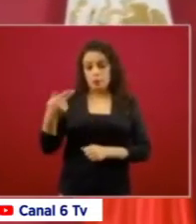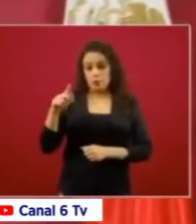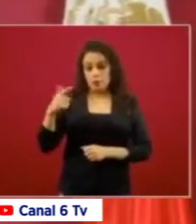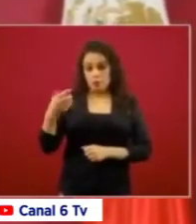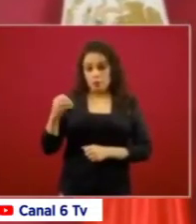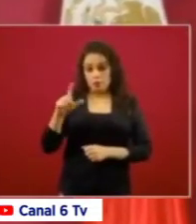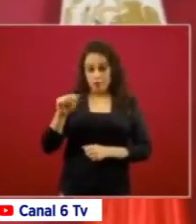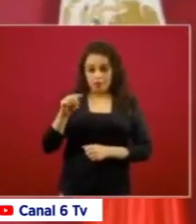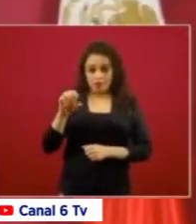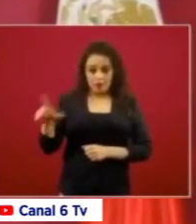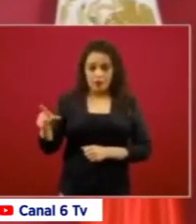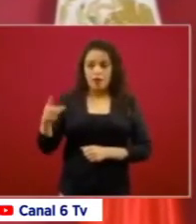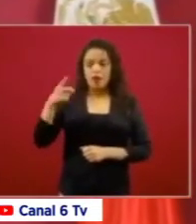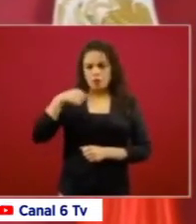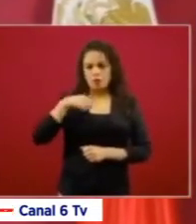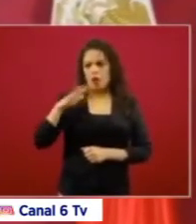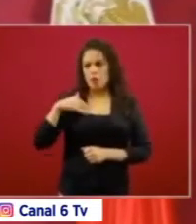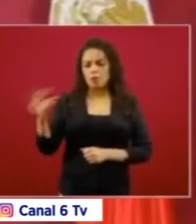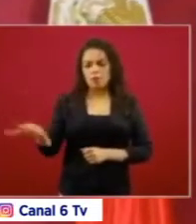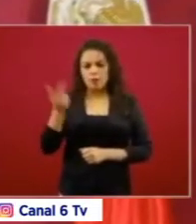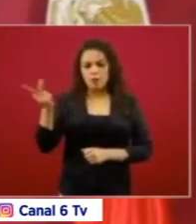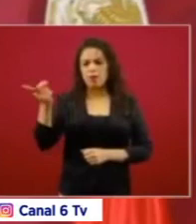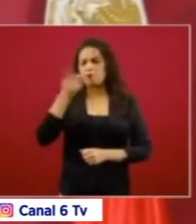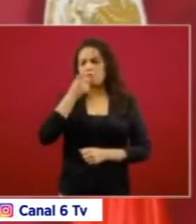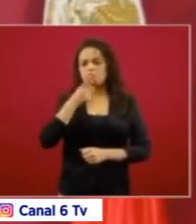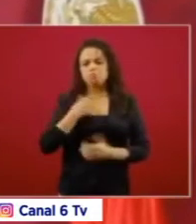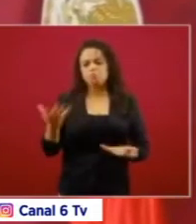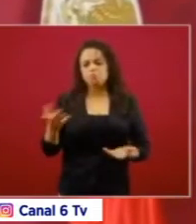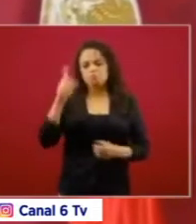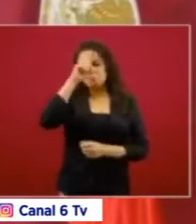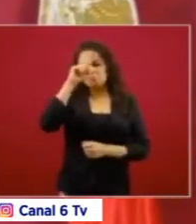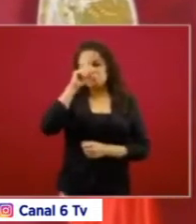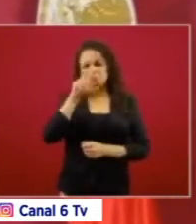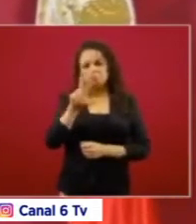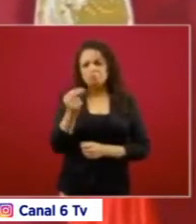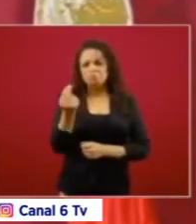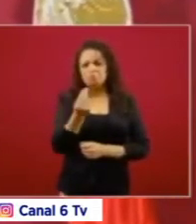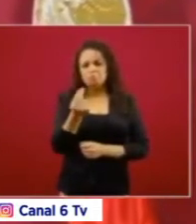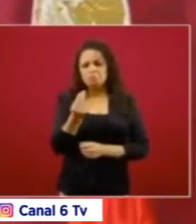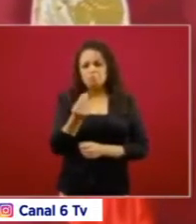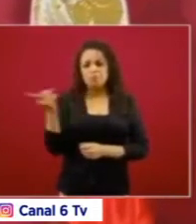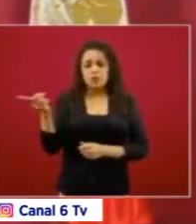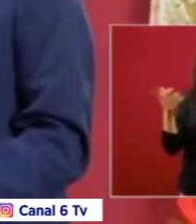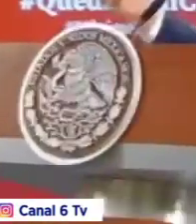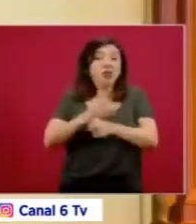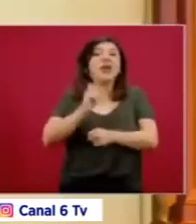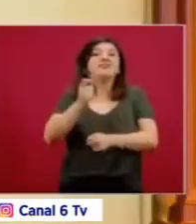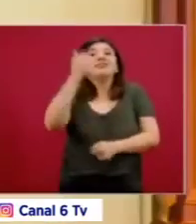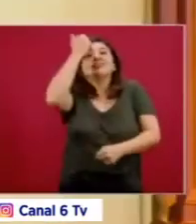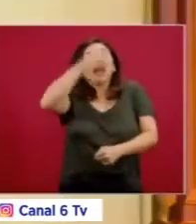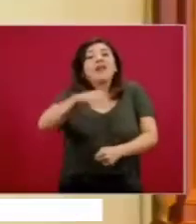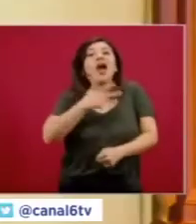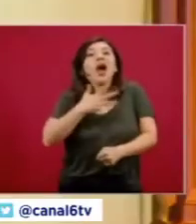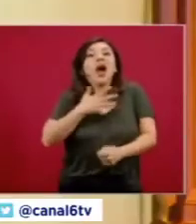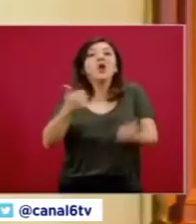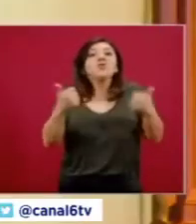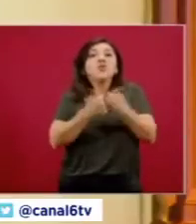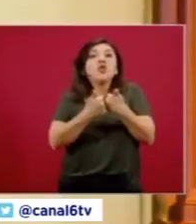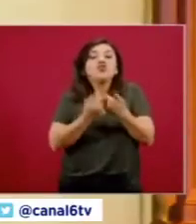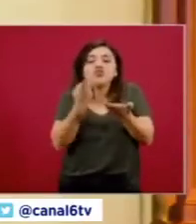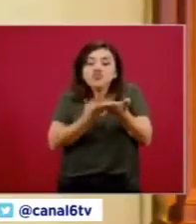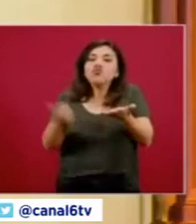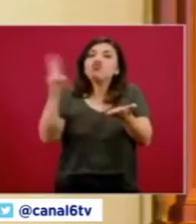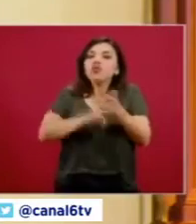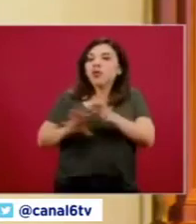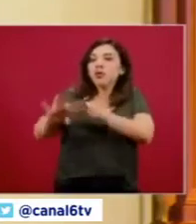acción mínima para disminuir las probabilidades del contagio, además de los elevados índices de mortalidad, como asegura un estudio de las